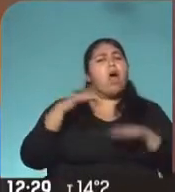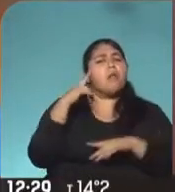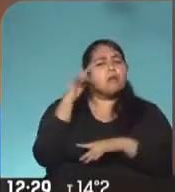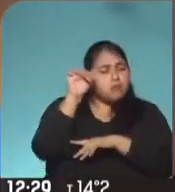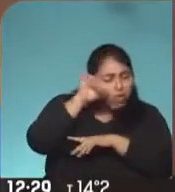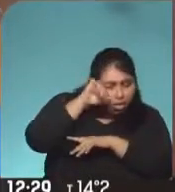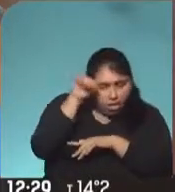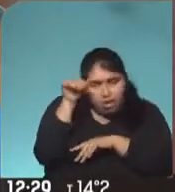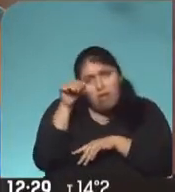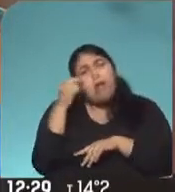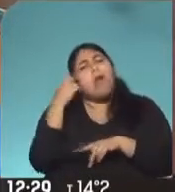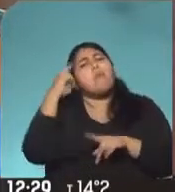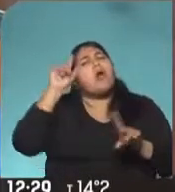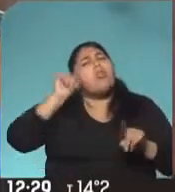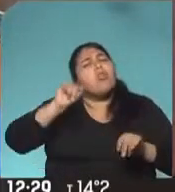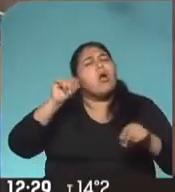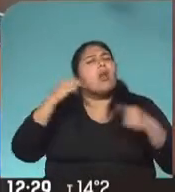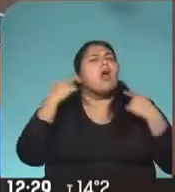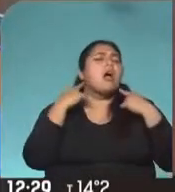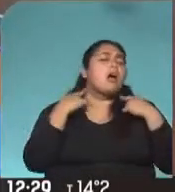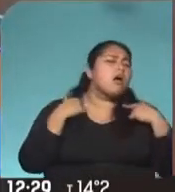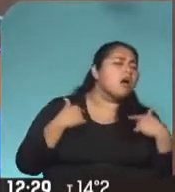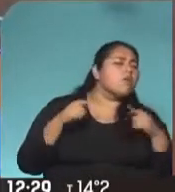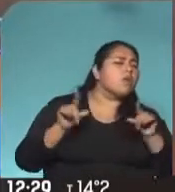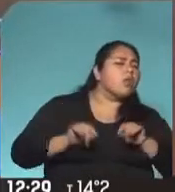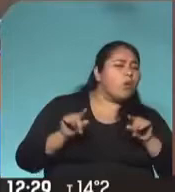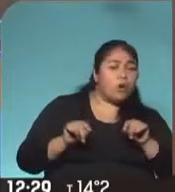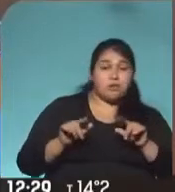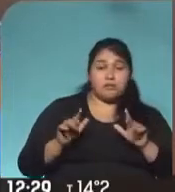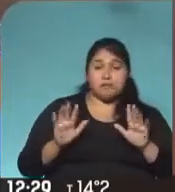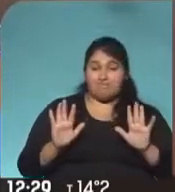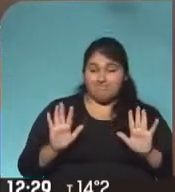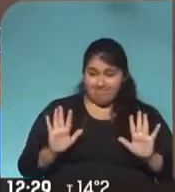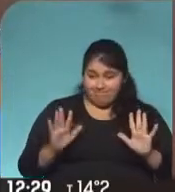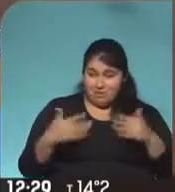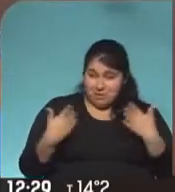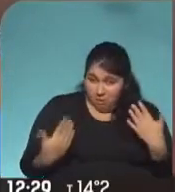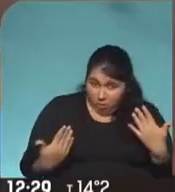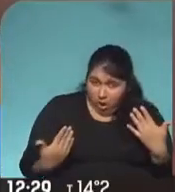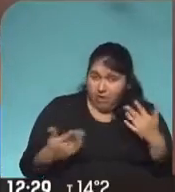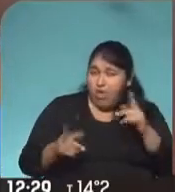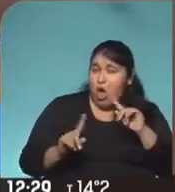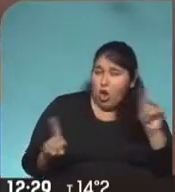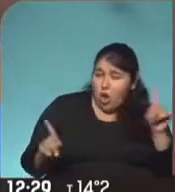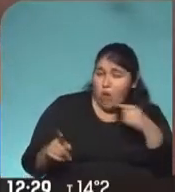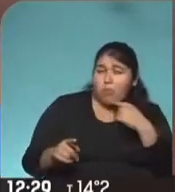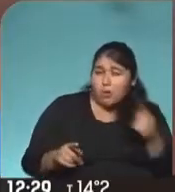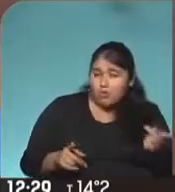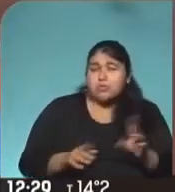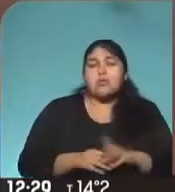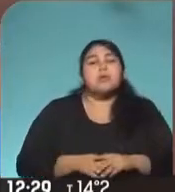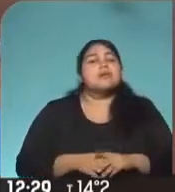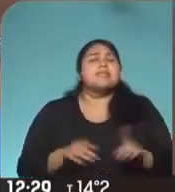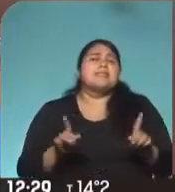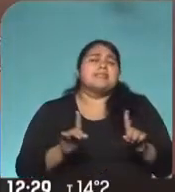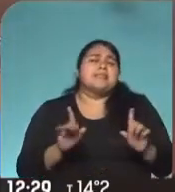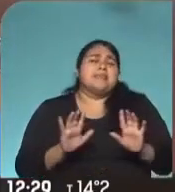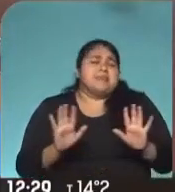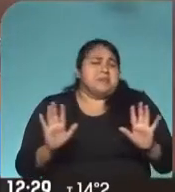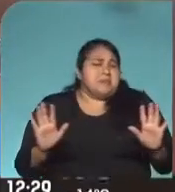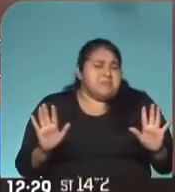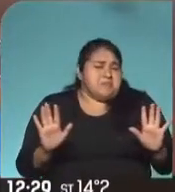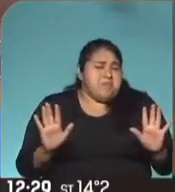dolor de cabeza porque tengo contracturado el cuello está relacionado directamente porque esa puede ser una de las causas o no no es si no se